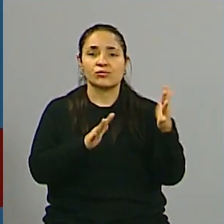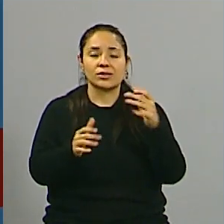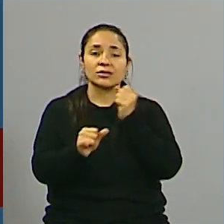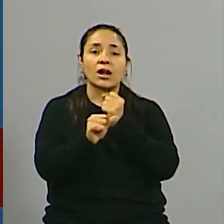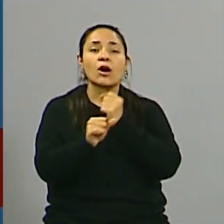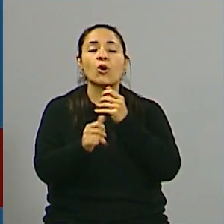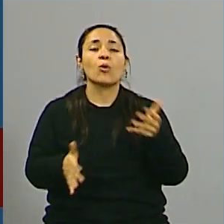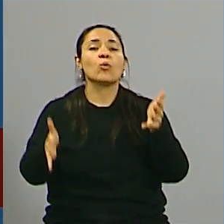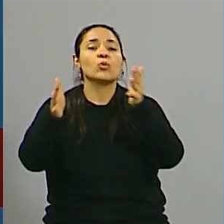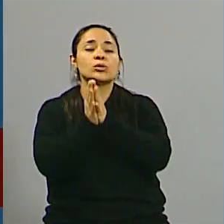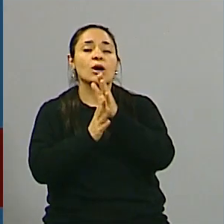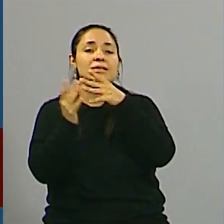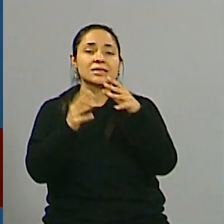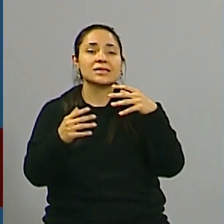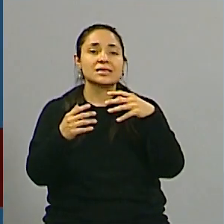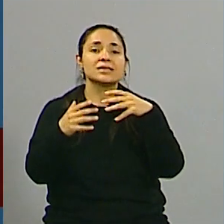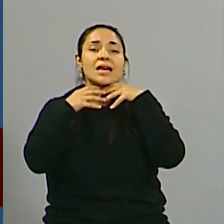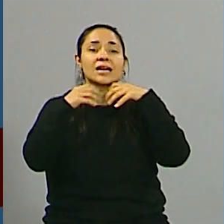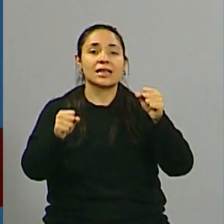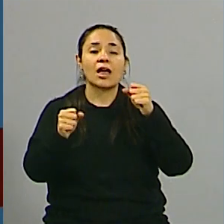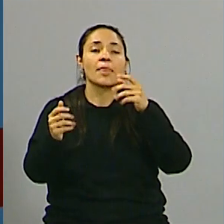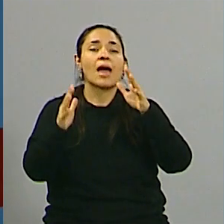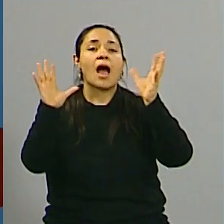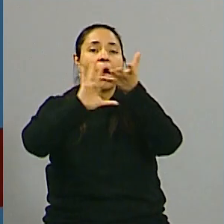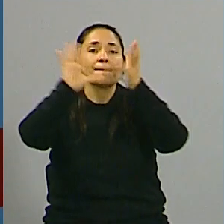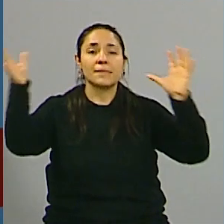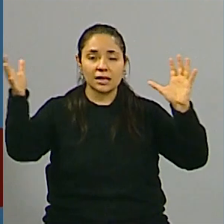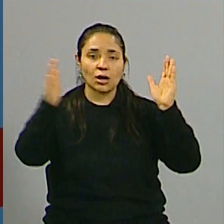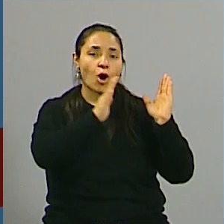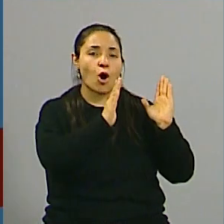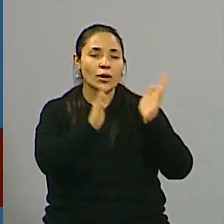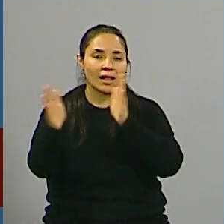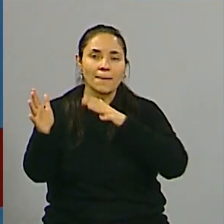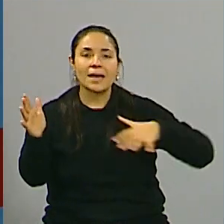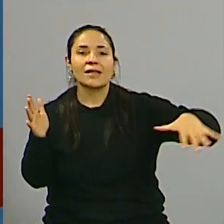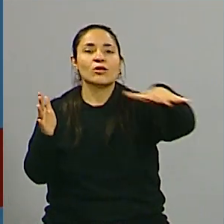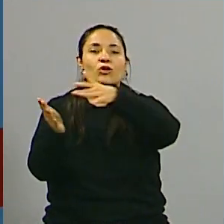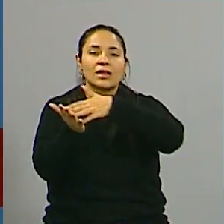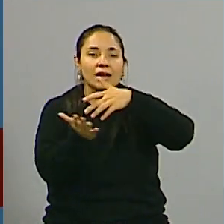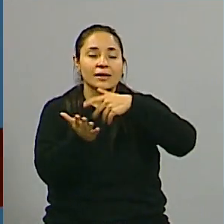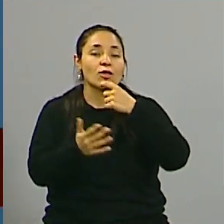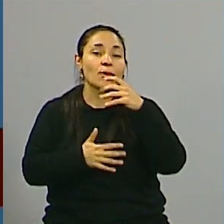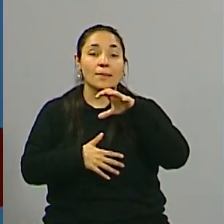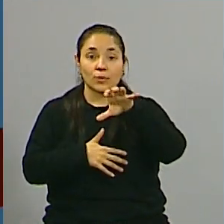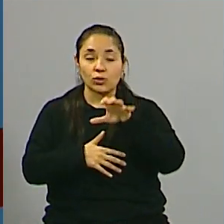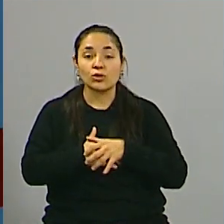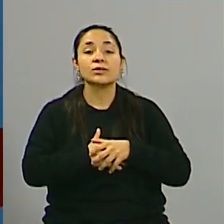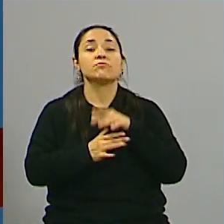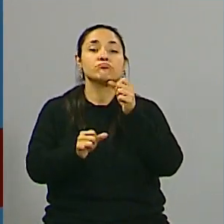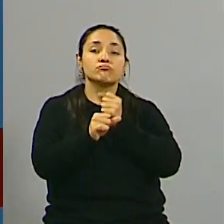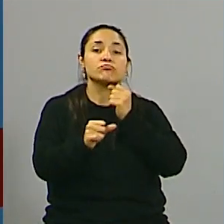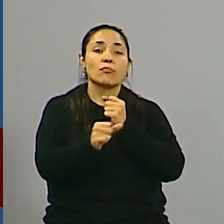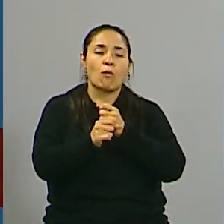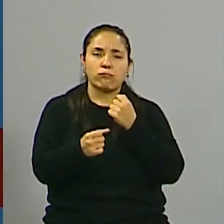trabajando articuladamente con la Secretaría de Ambiente y Ordenamiento Territorial de Mendoza en particular, que vienen trabajando de una manera